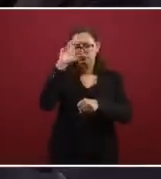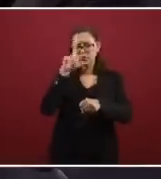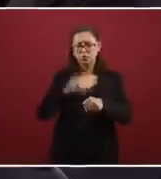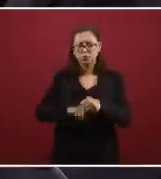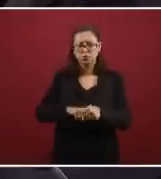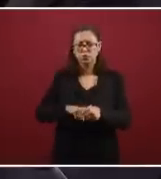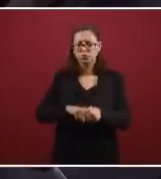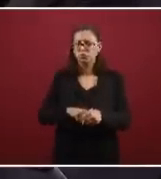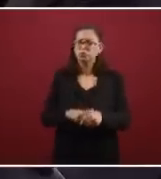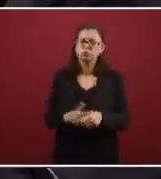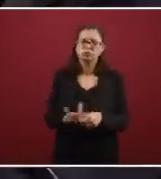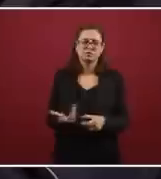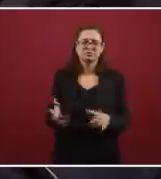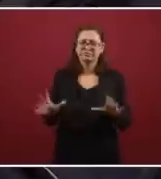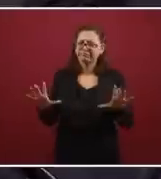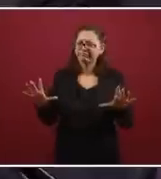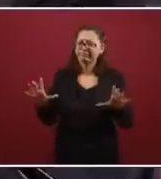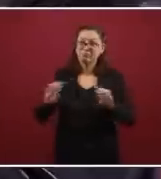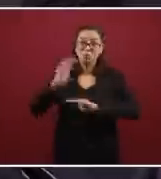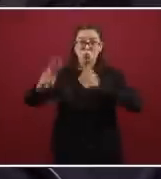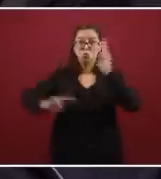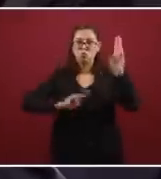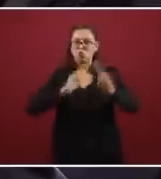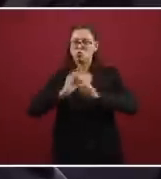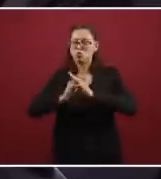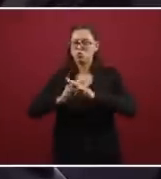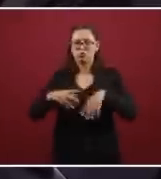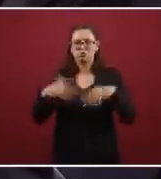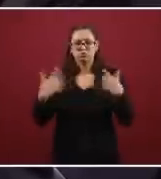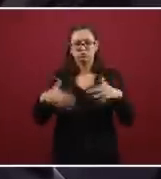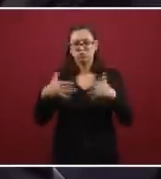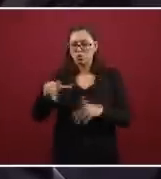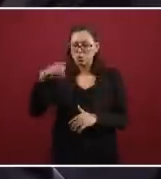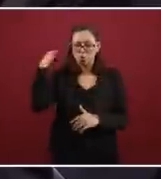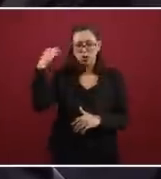es de los pueblos con más cultura en el mundo,